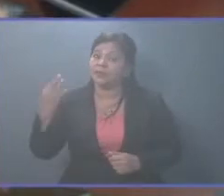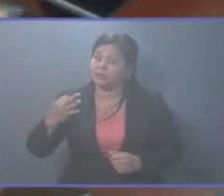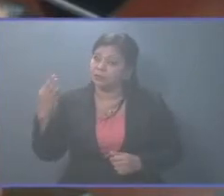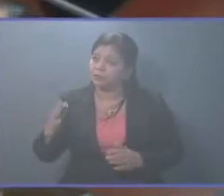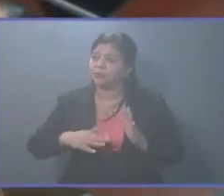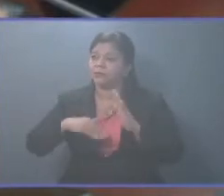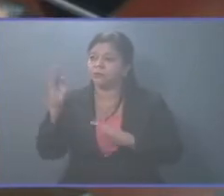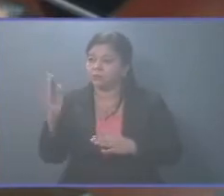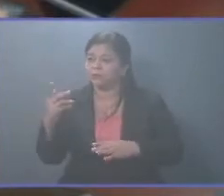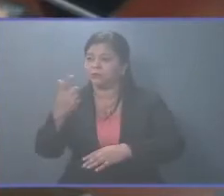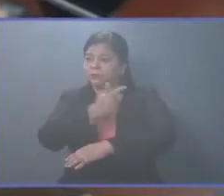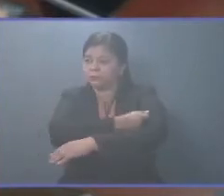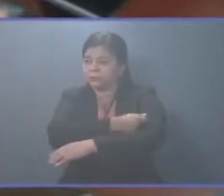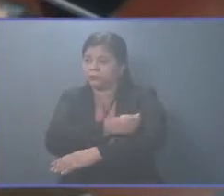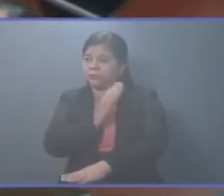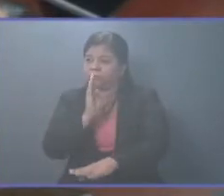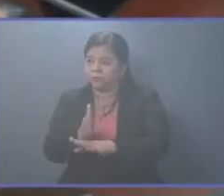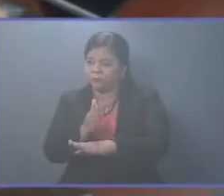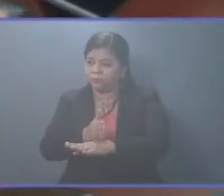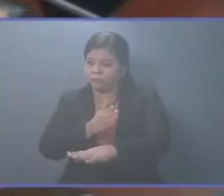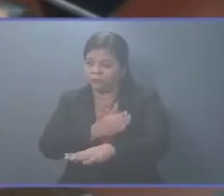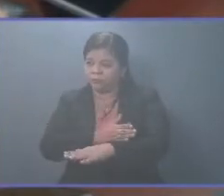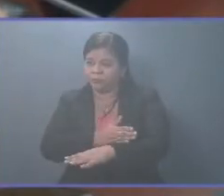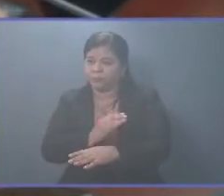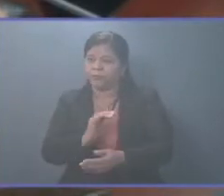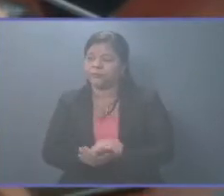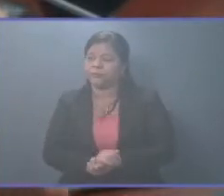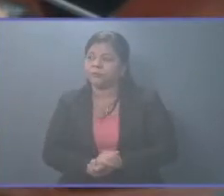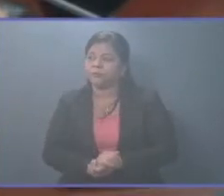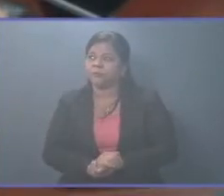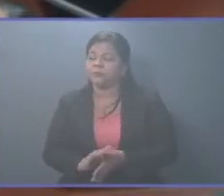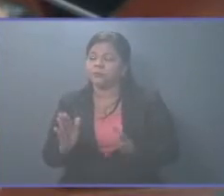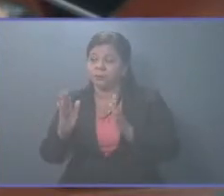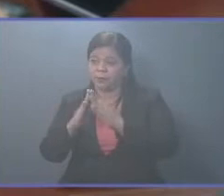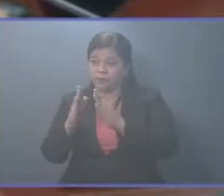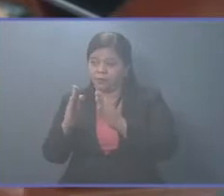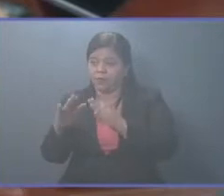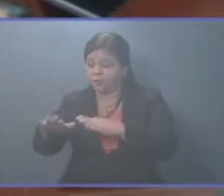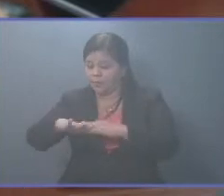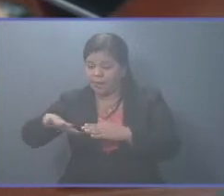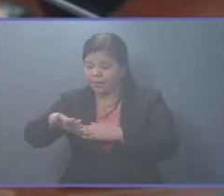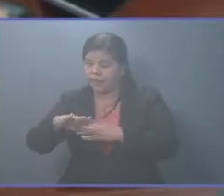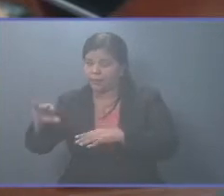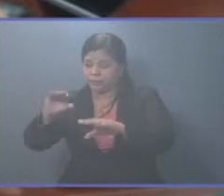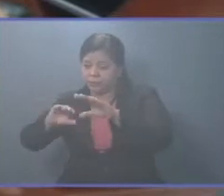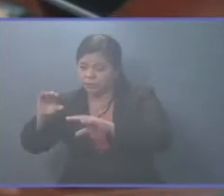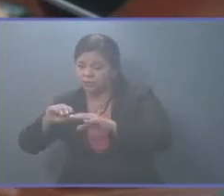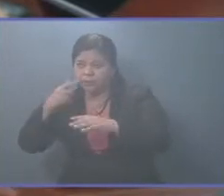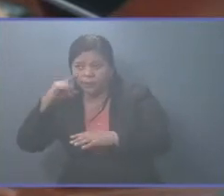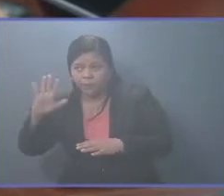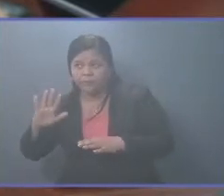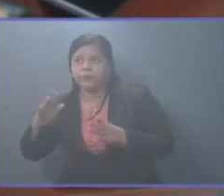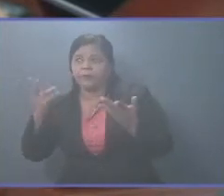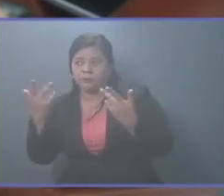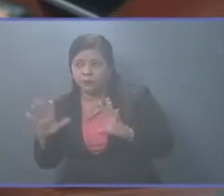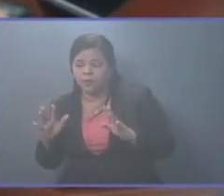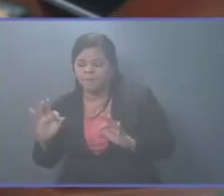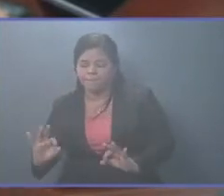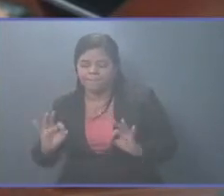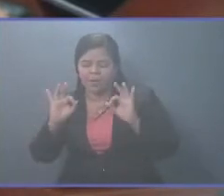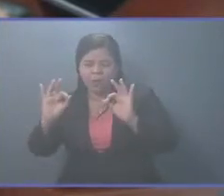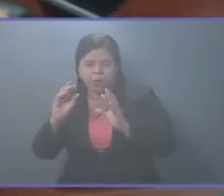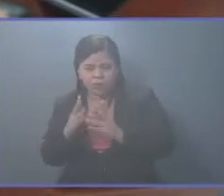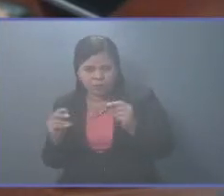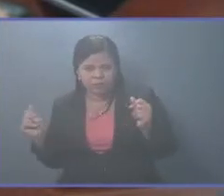varias vacunas. Y en la medida que la evidencia científica vaya dando los mejores resultados y la mejor